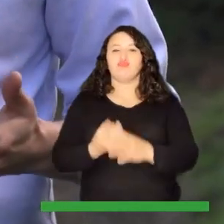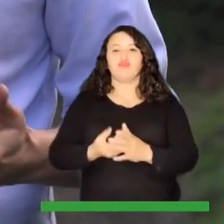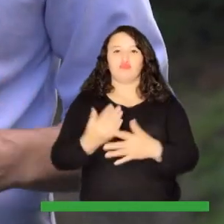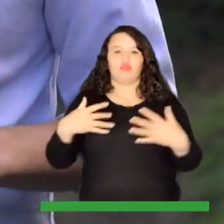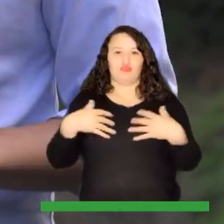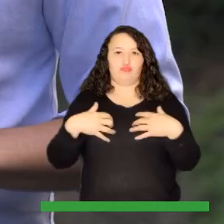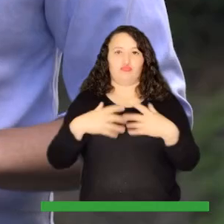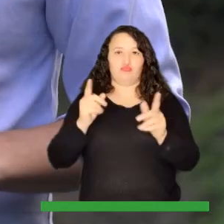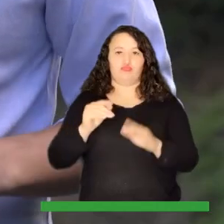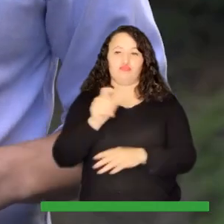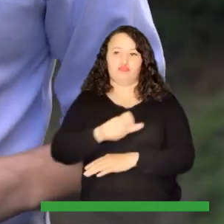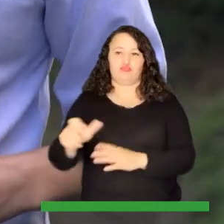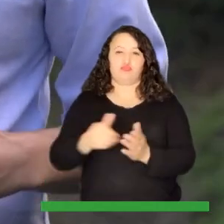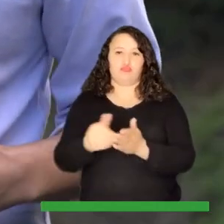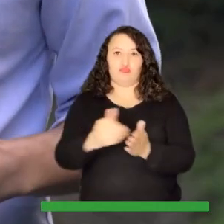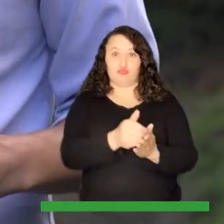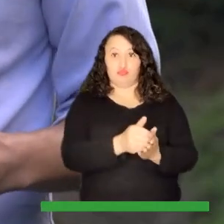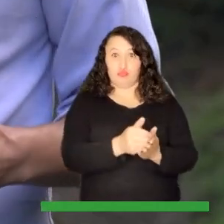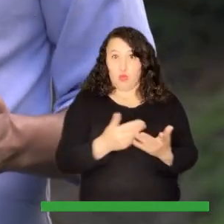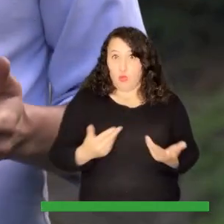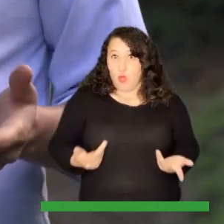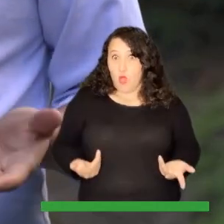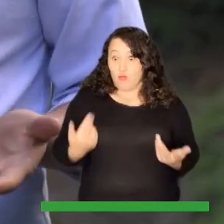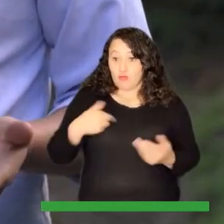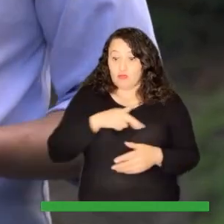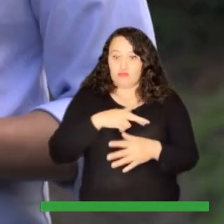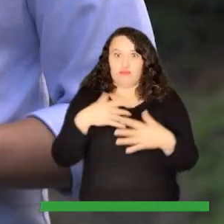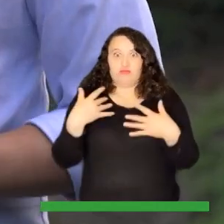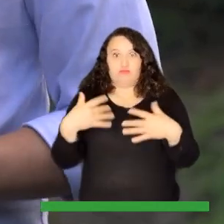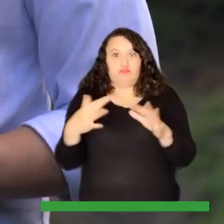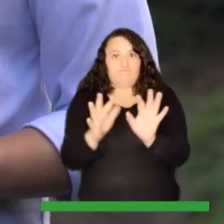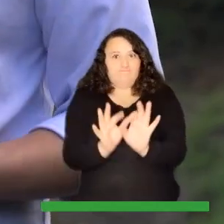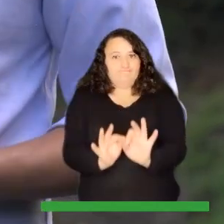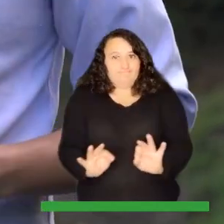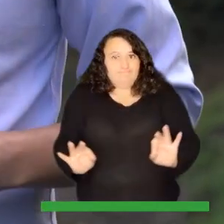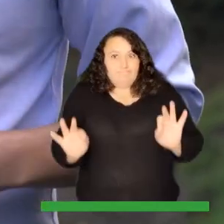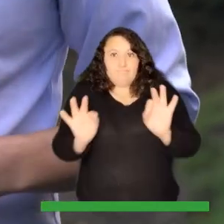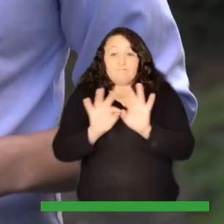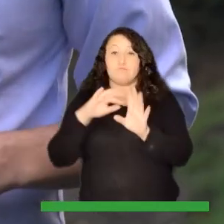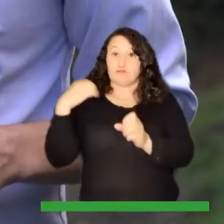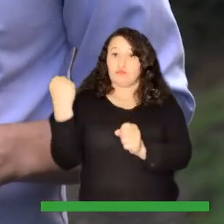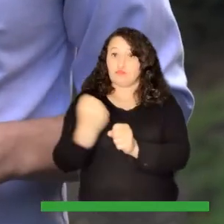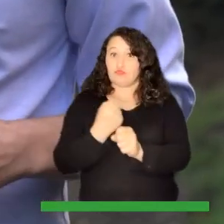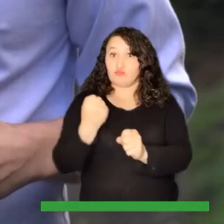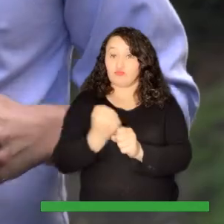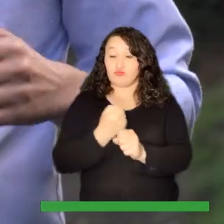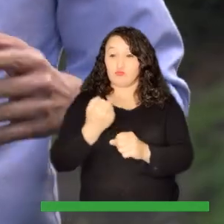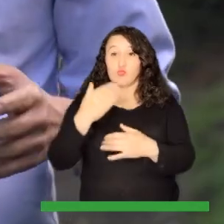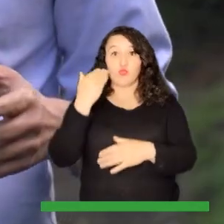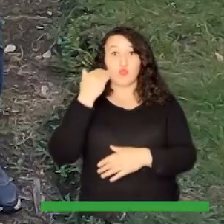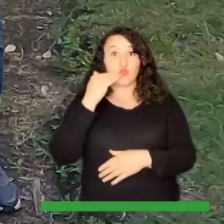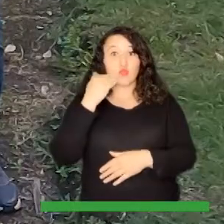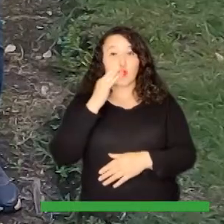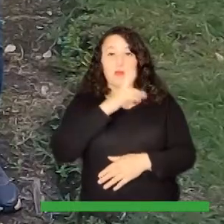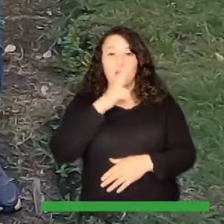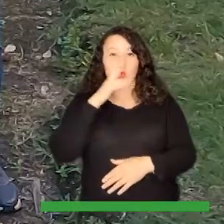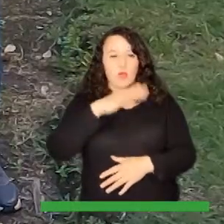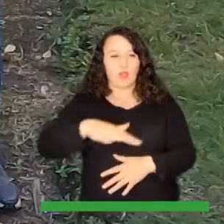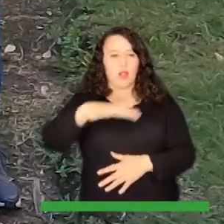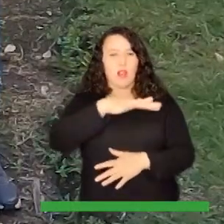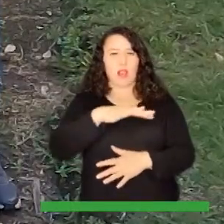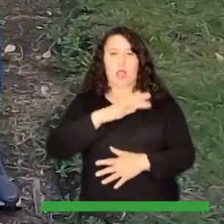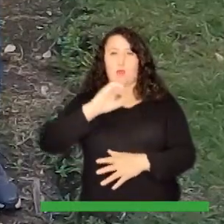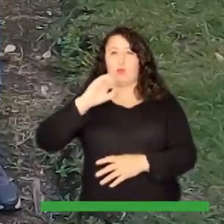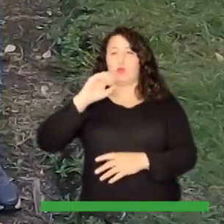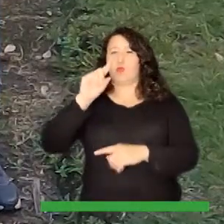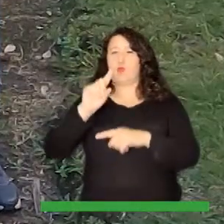de producción y la de los consumidores. Para nosotros es muy importante exaltar la labor de la mujer rural, esa cuarta parte